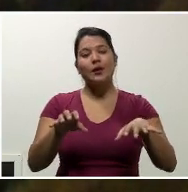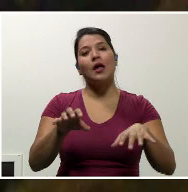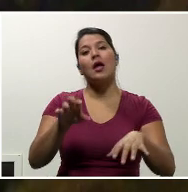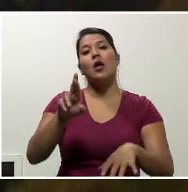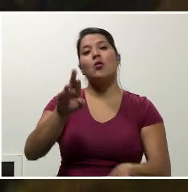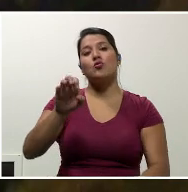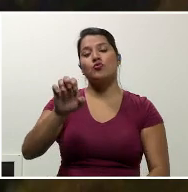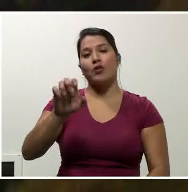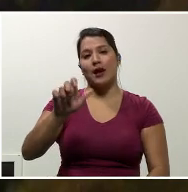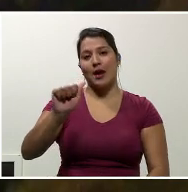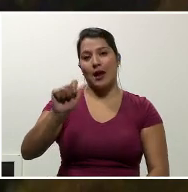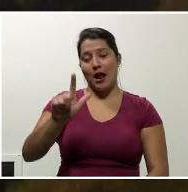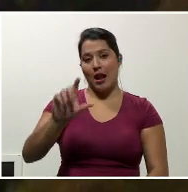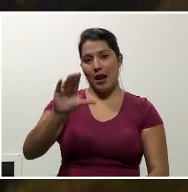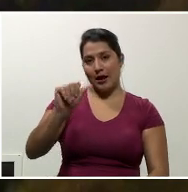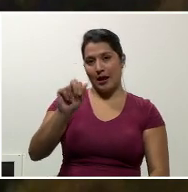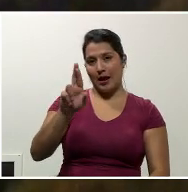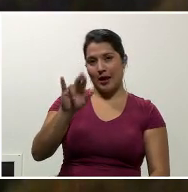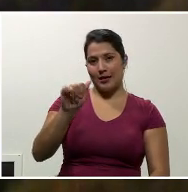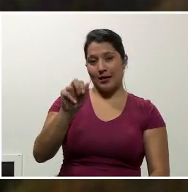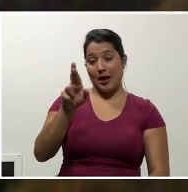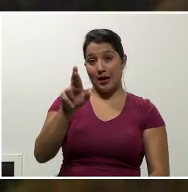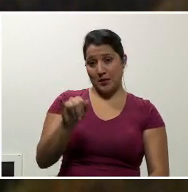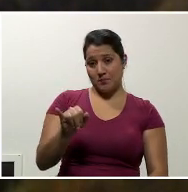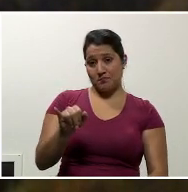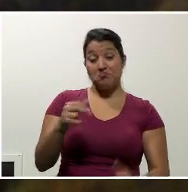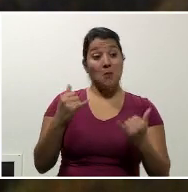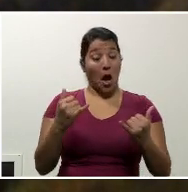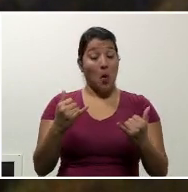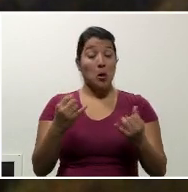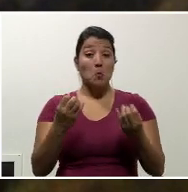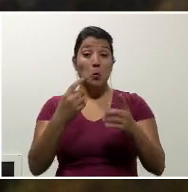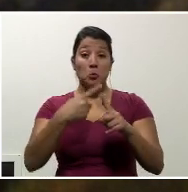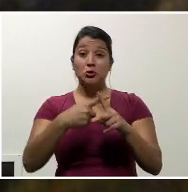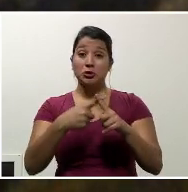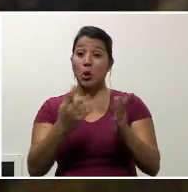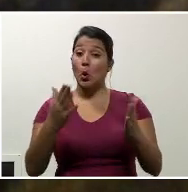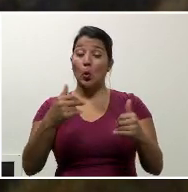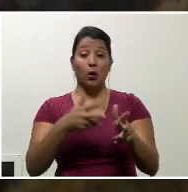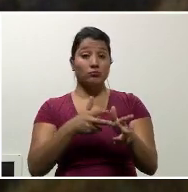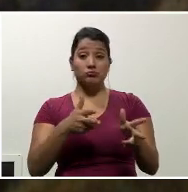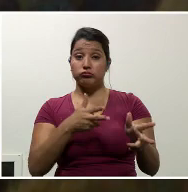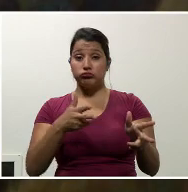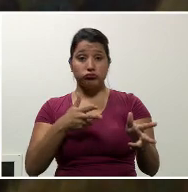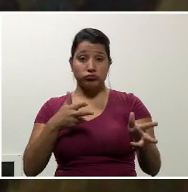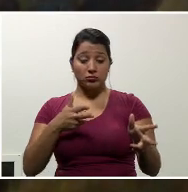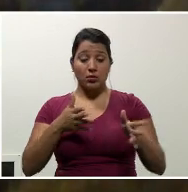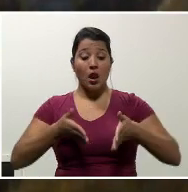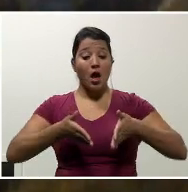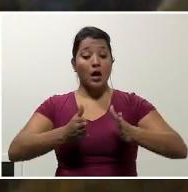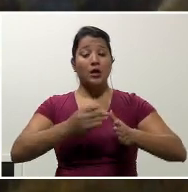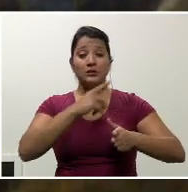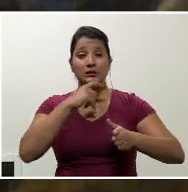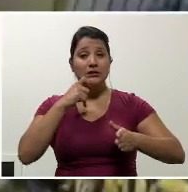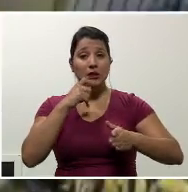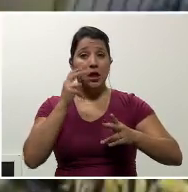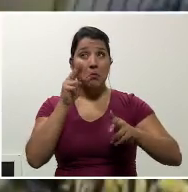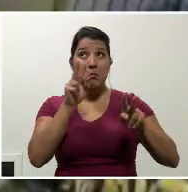hay condiciones bastante favorables para transitar, superficie de rodaje seca y buena